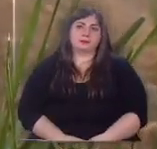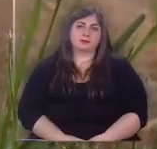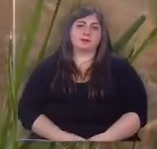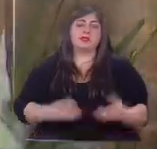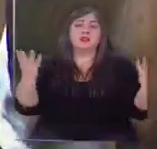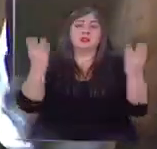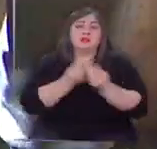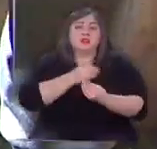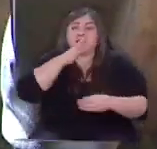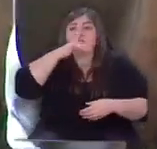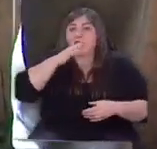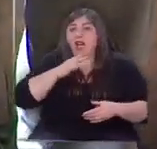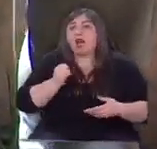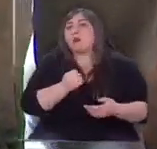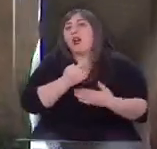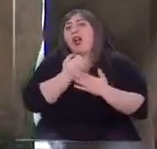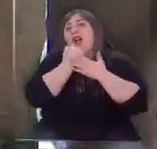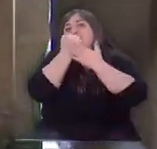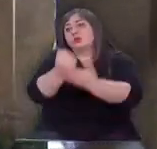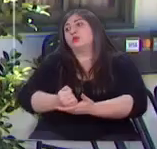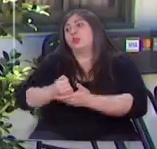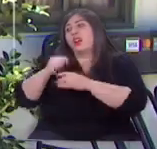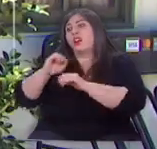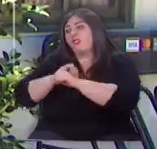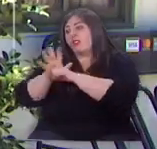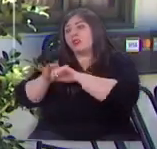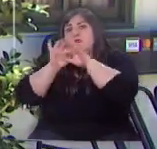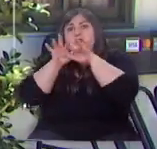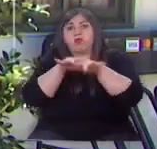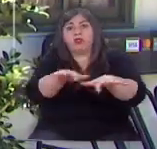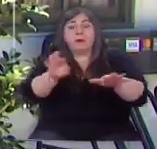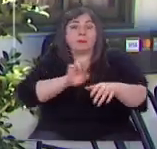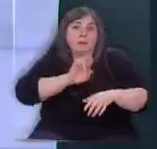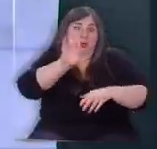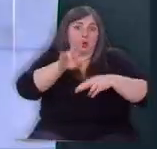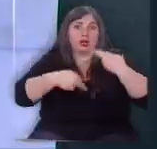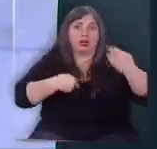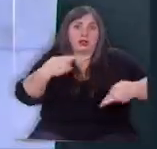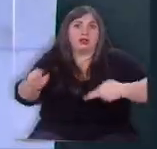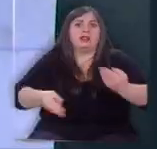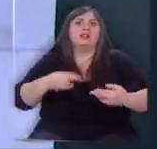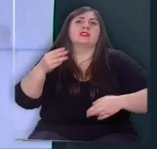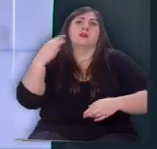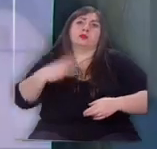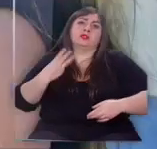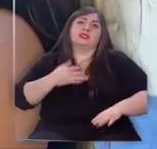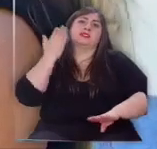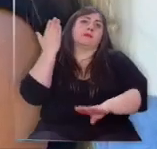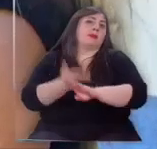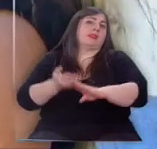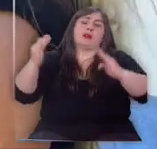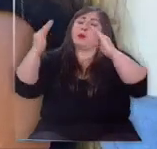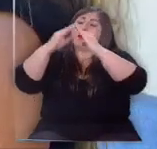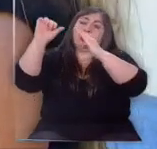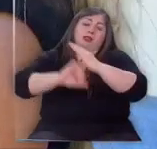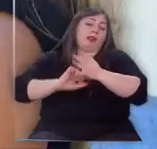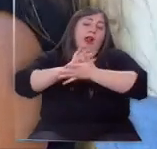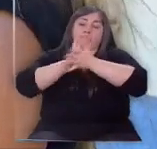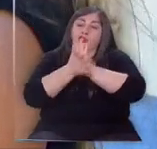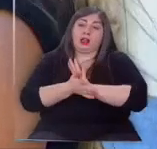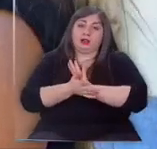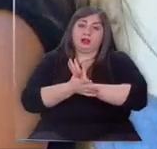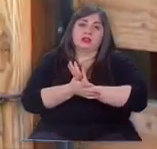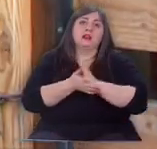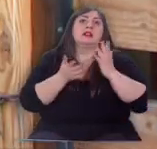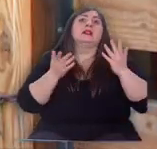escasez de agua que podría contribuir a la propagación del virus, por lo que desde el municipio solicitan que se decrete una cuarentena total.